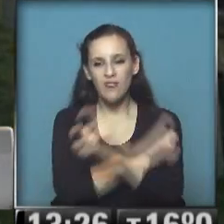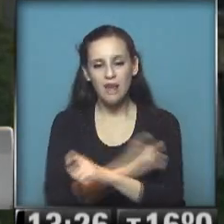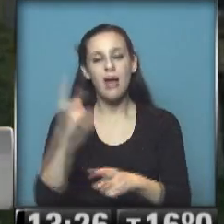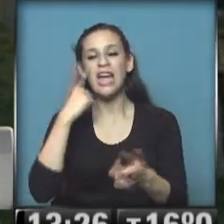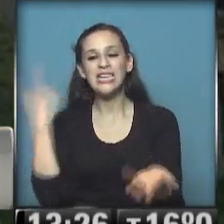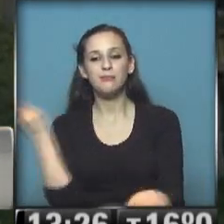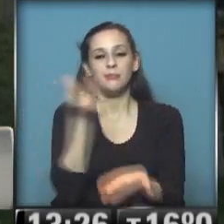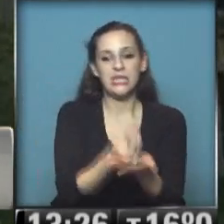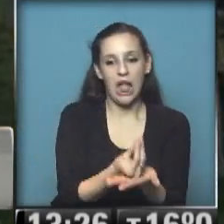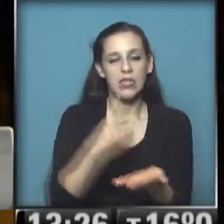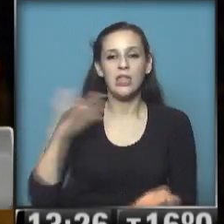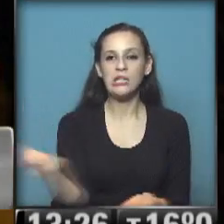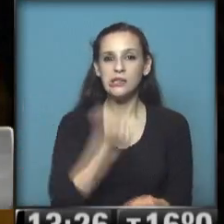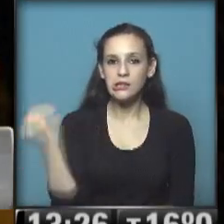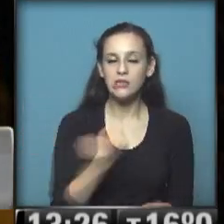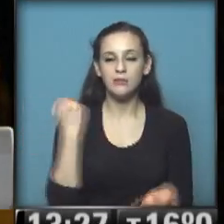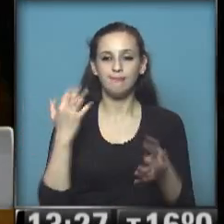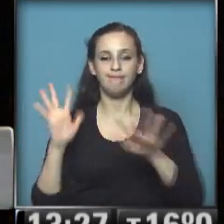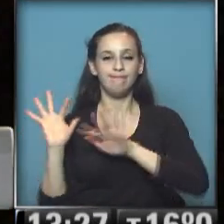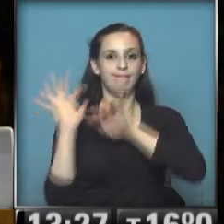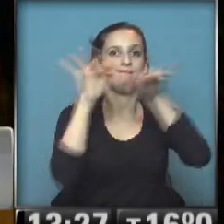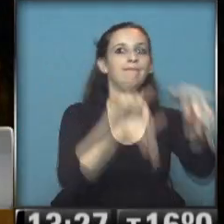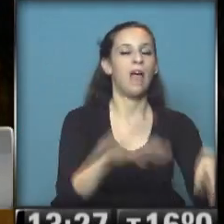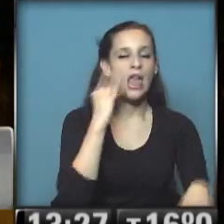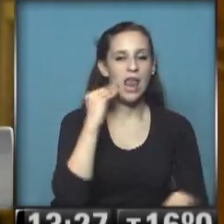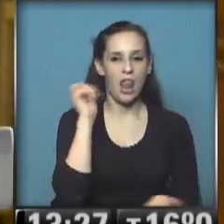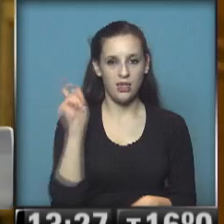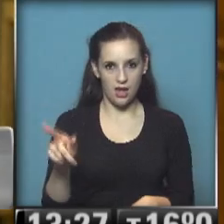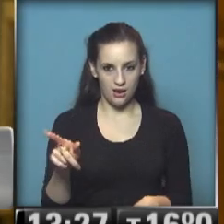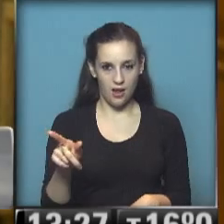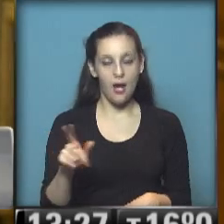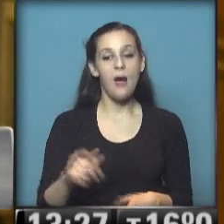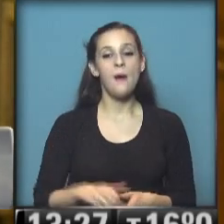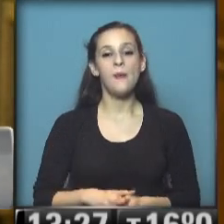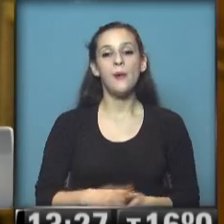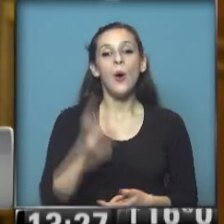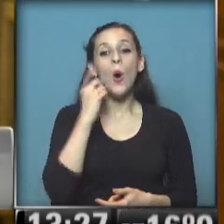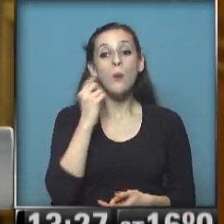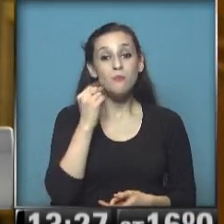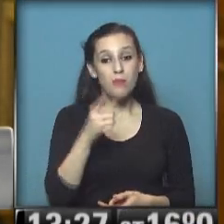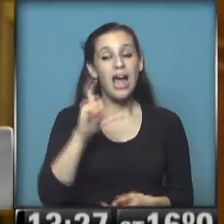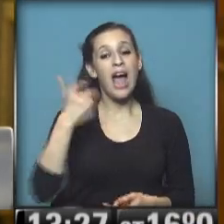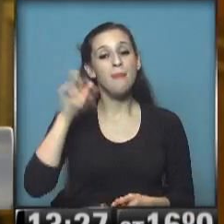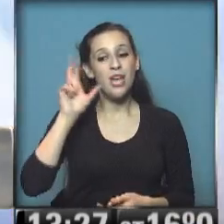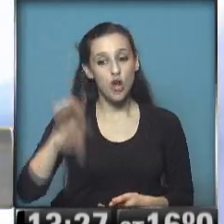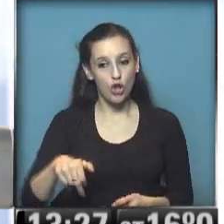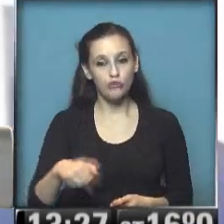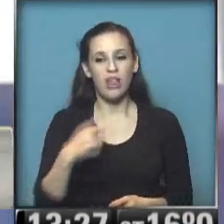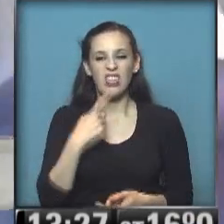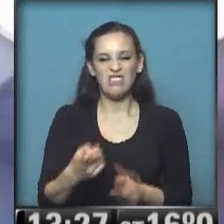que buscan cruzar el Canal de la Mancha para llegar a Inglaterra. El premier británico David Cameron los tildó de